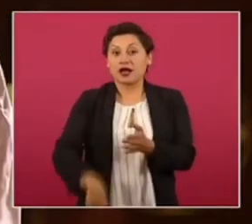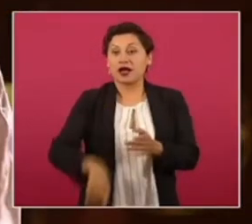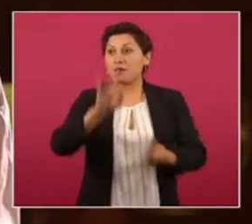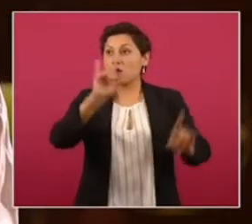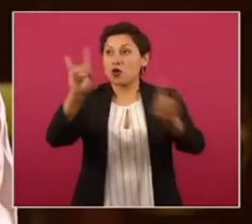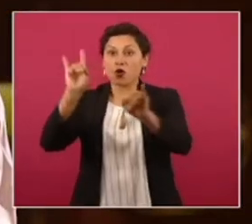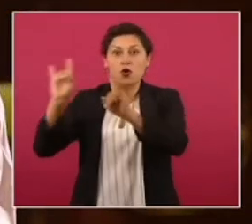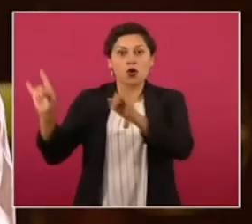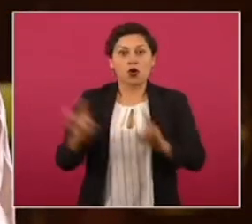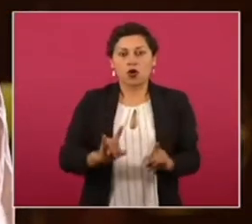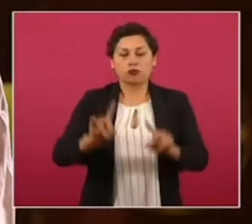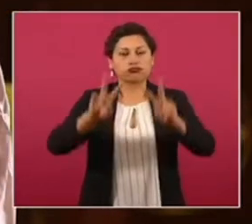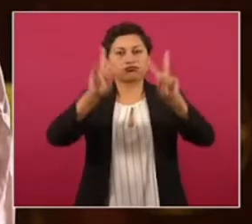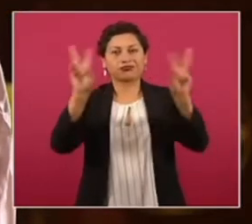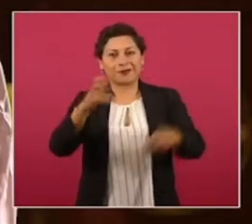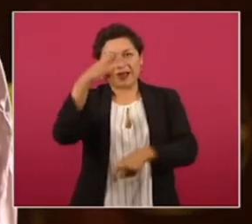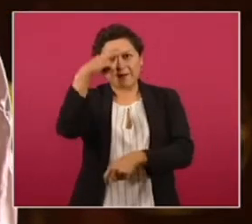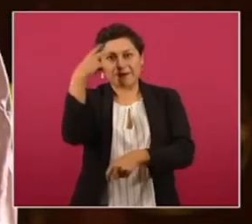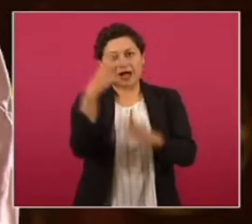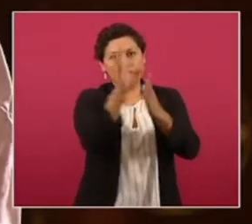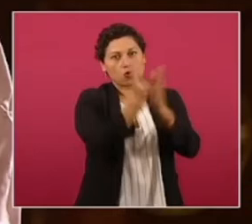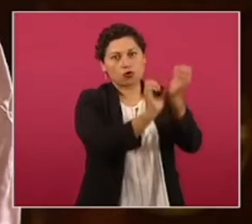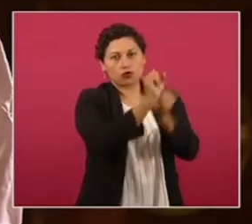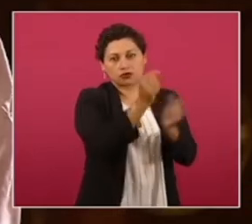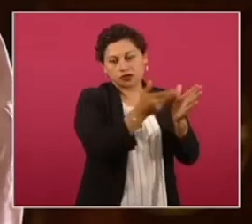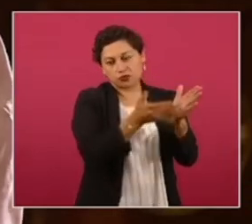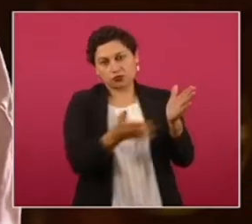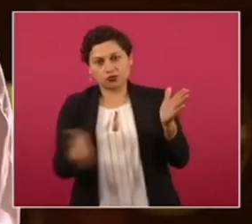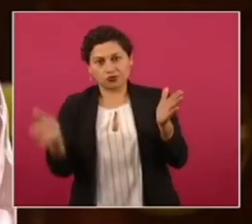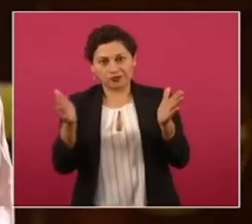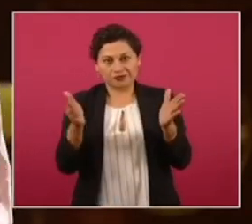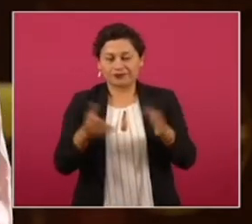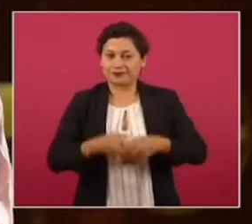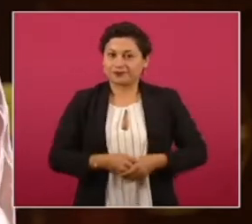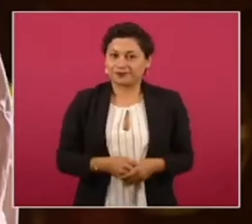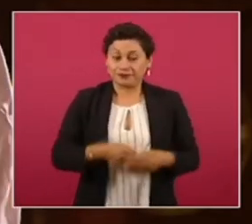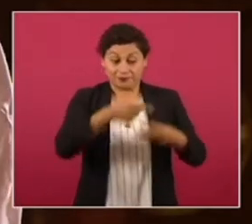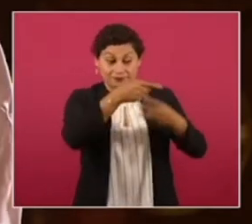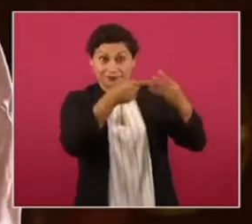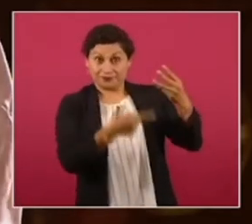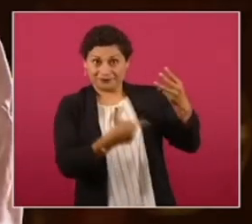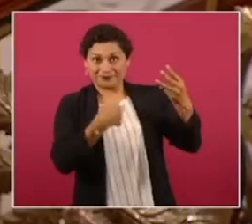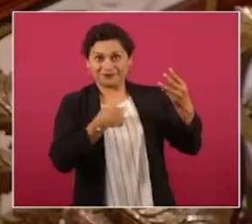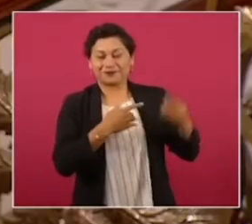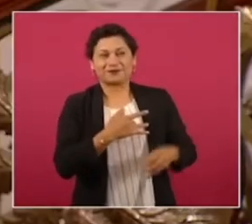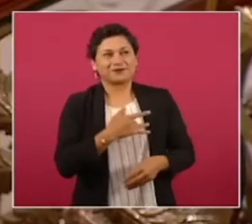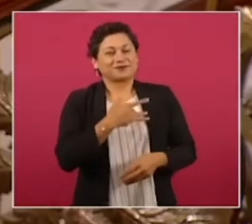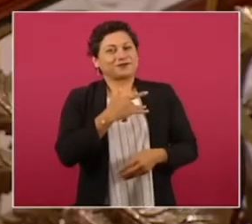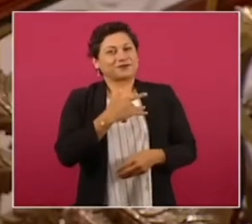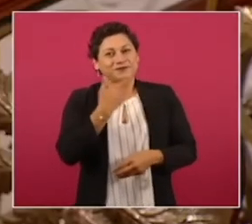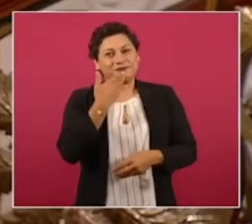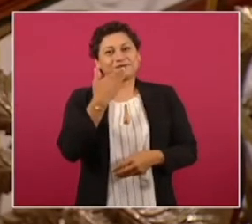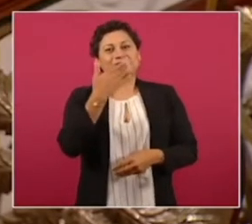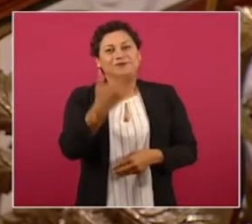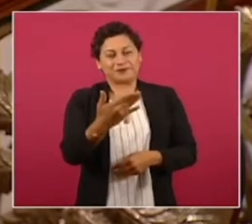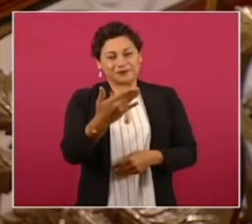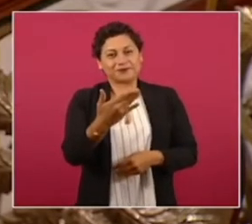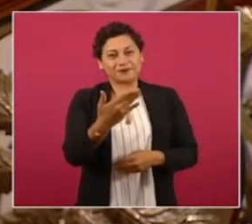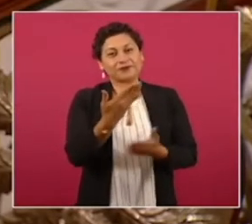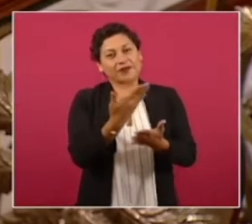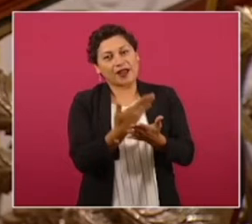en sus constituciones. Además de estos 3 motivos personales, para quienes nos preciamos de